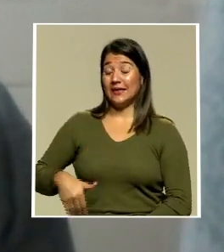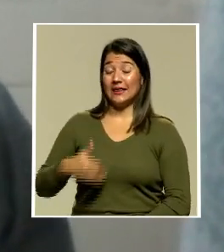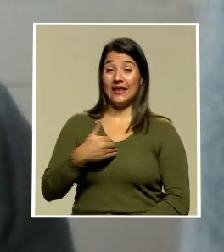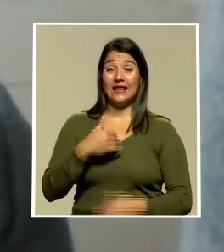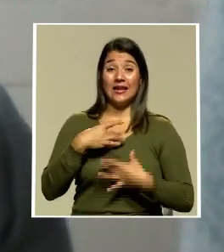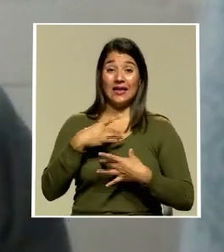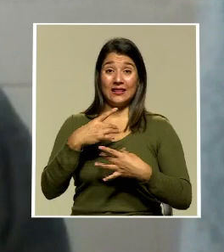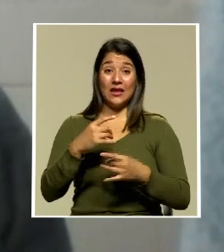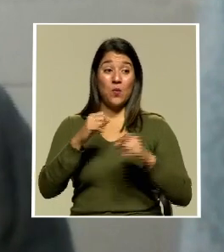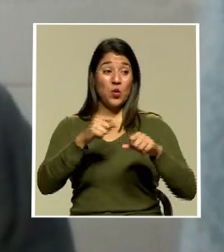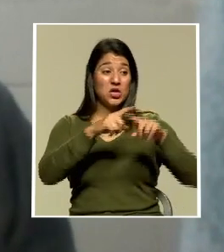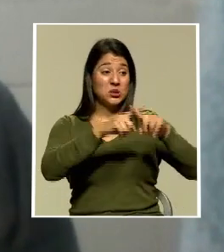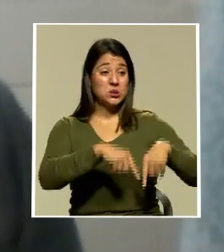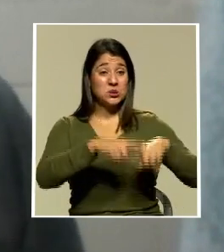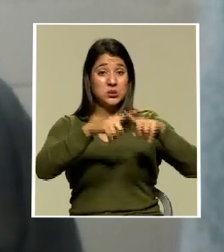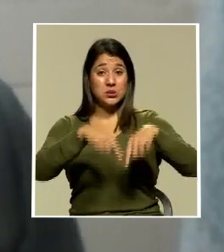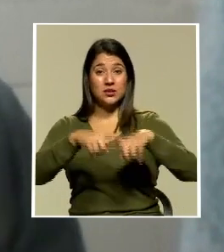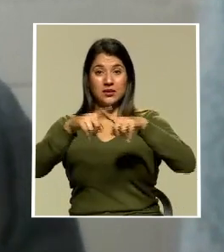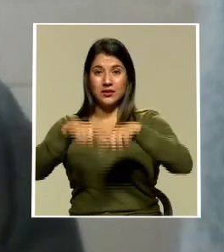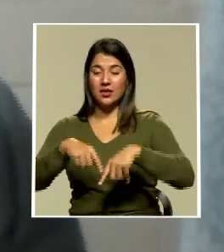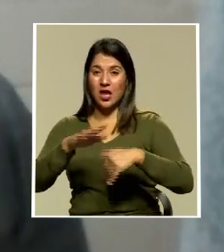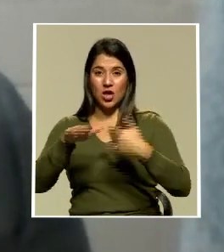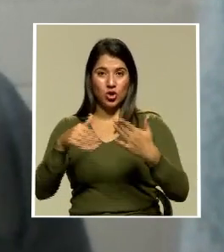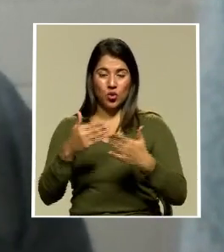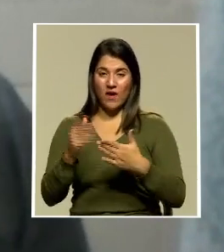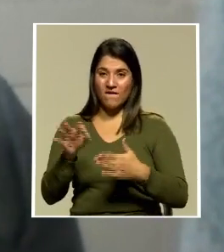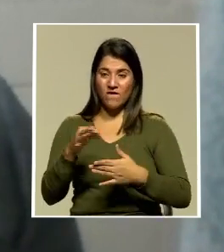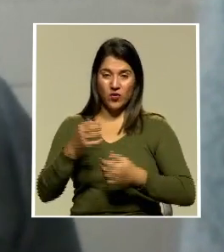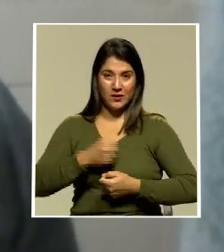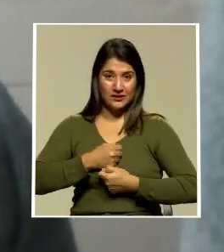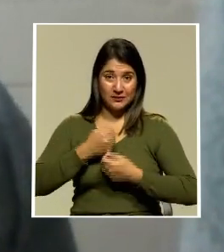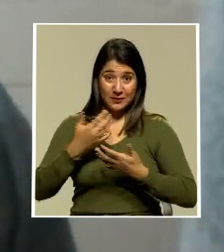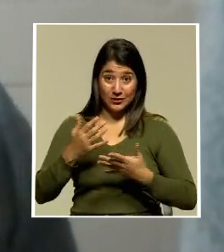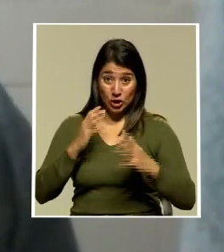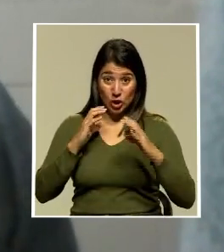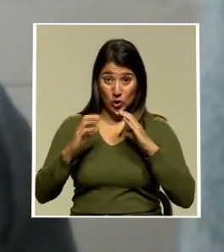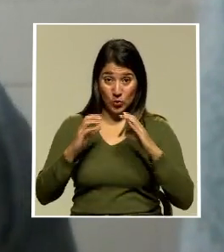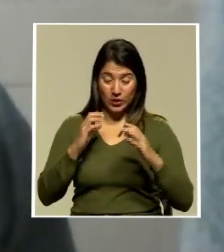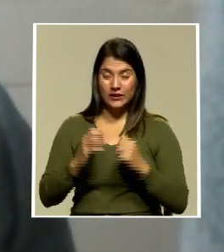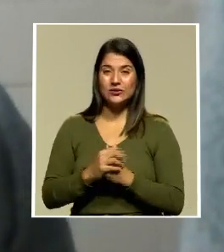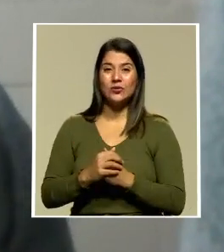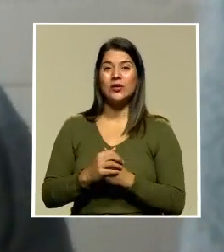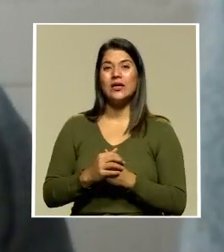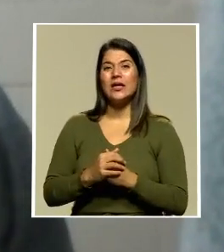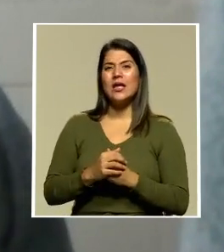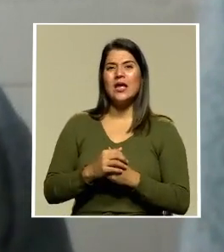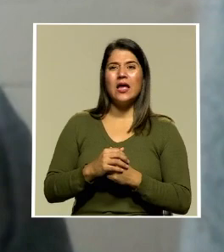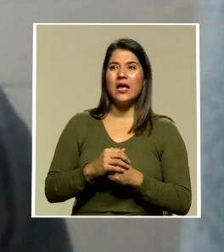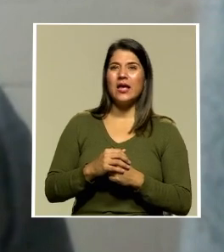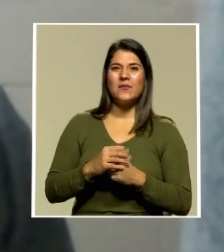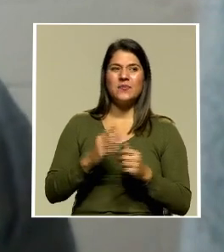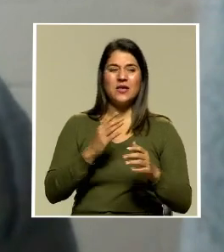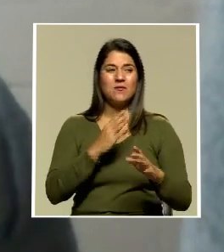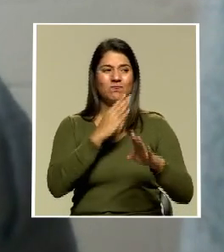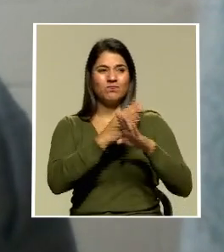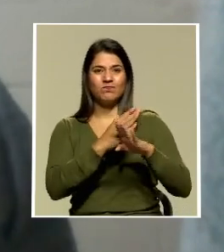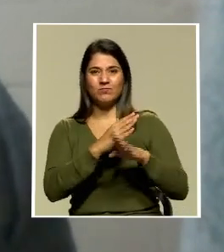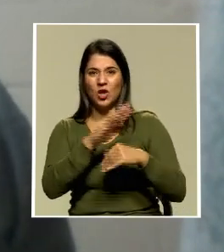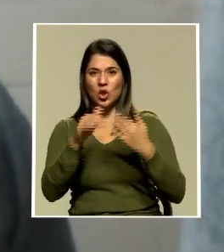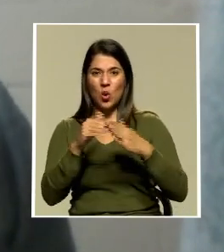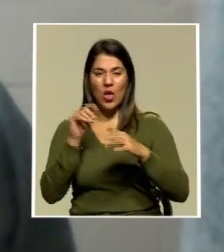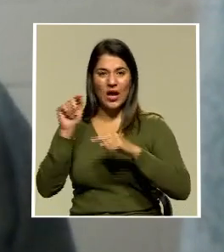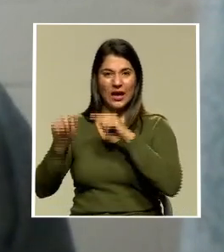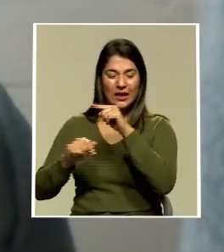en eliminar hasta su máxima expresión esos disensos, esas críticas que existen. Medios